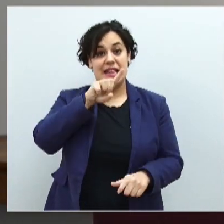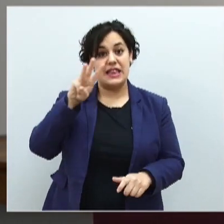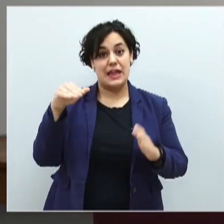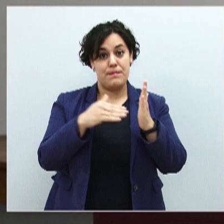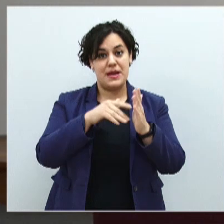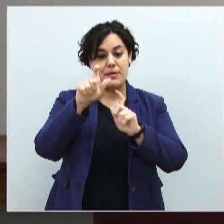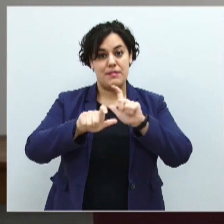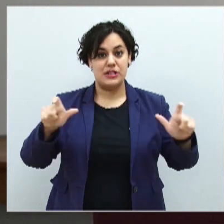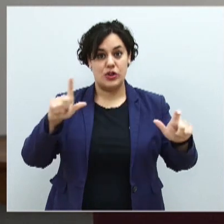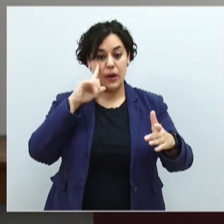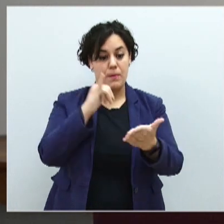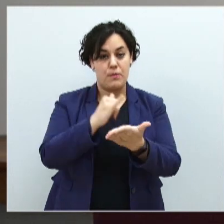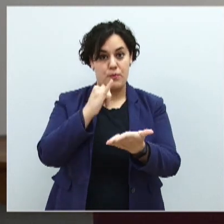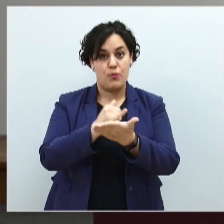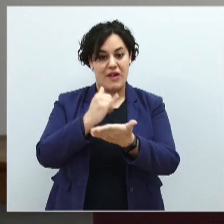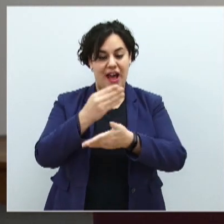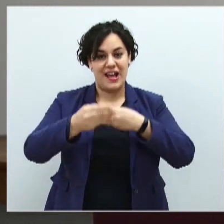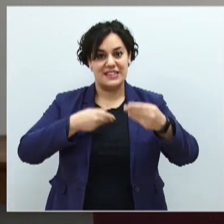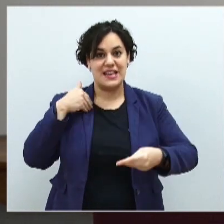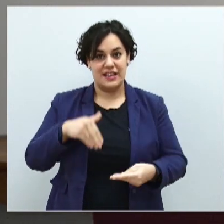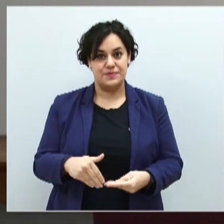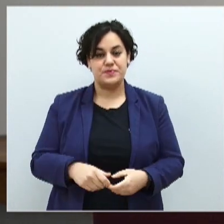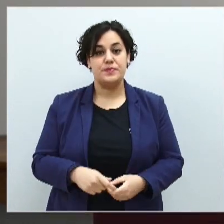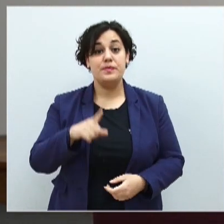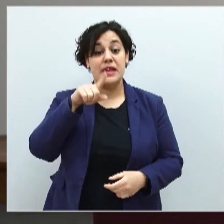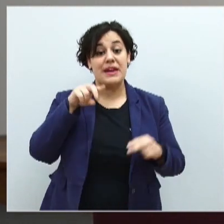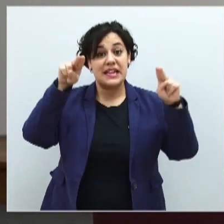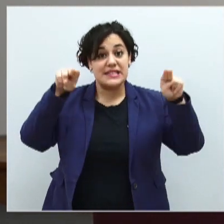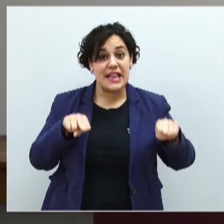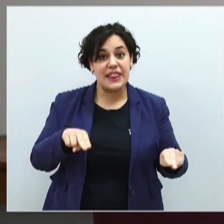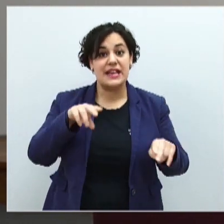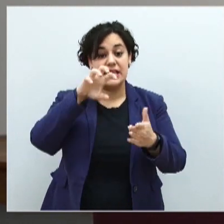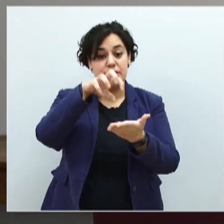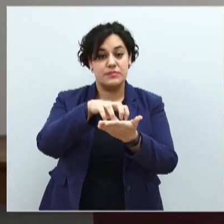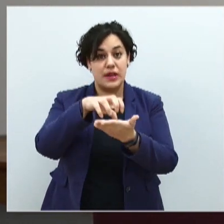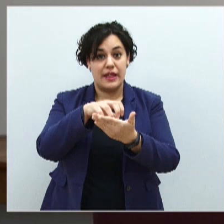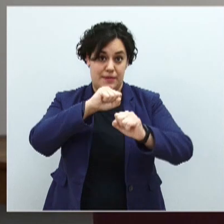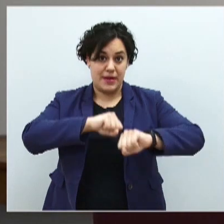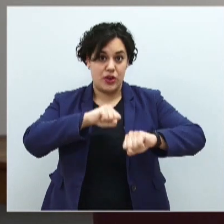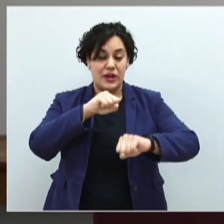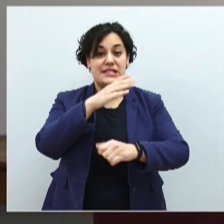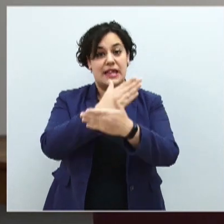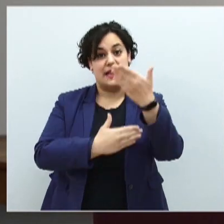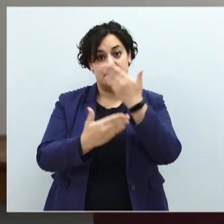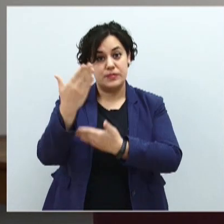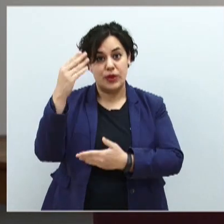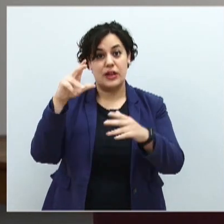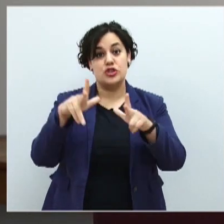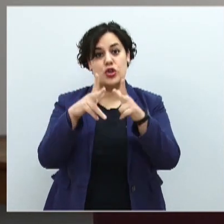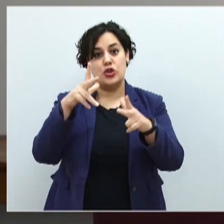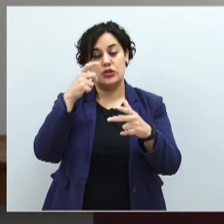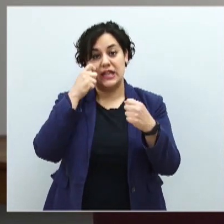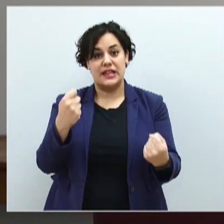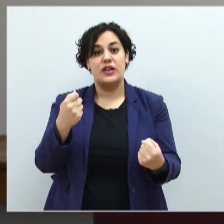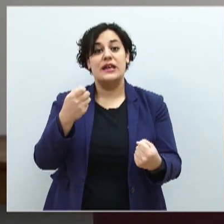coronavirus y en lo que se refiere a las residencias de personas mayores y centros sociosanitarios de la región, hasta ayer eran